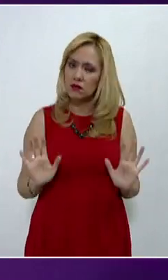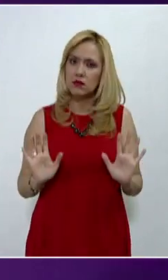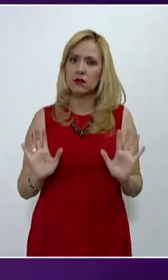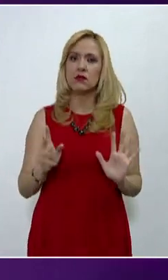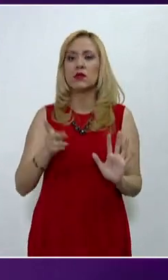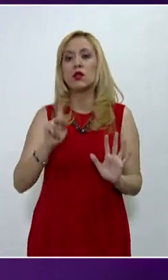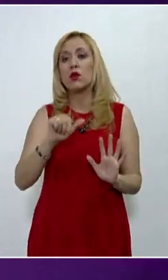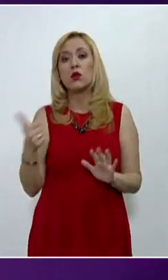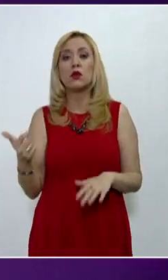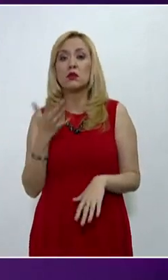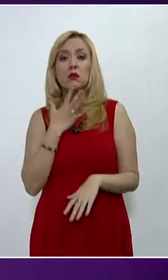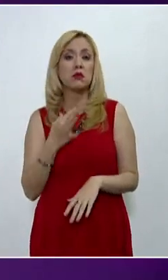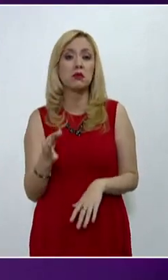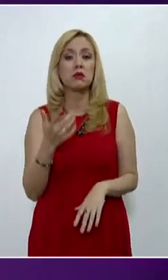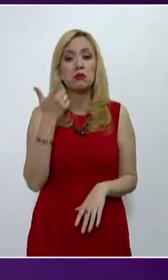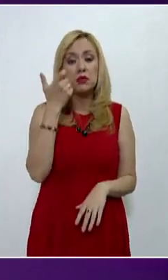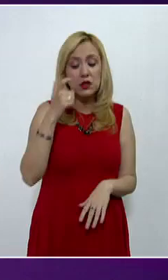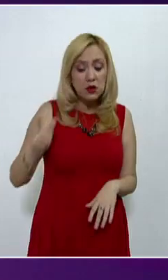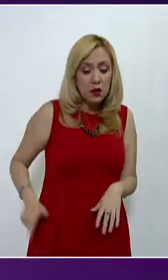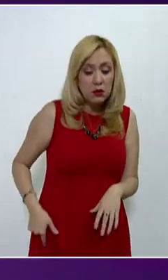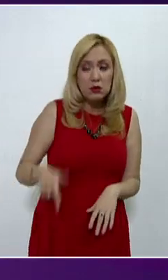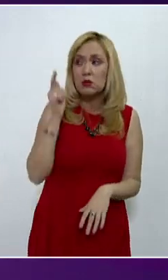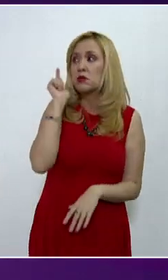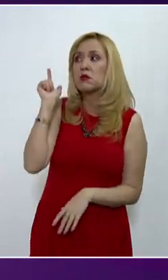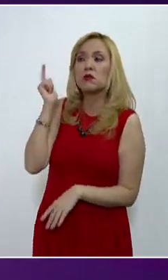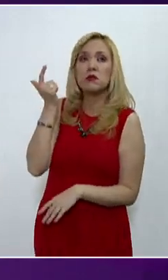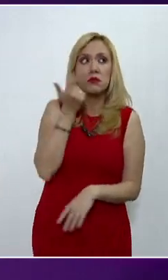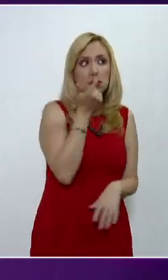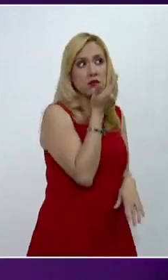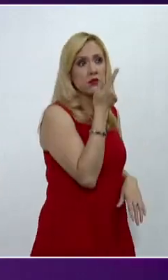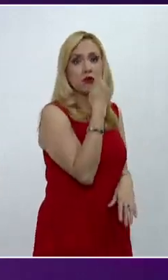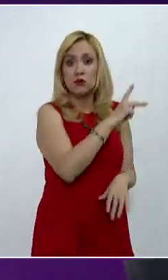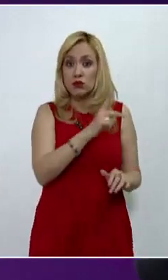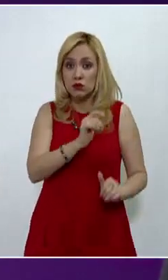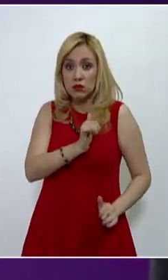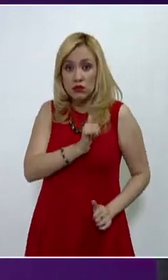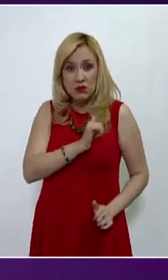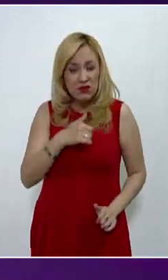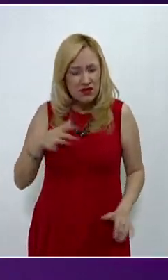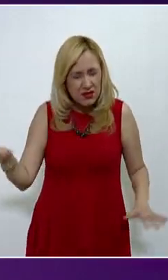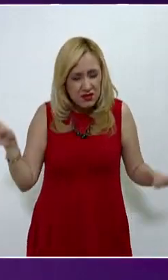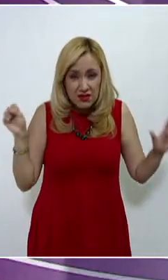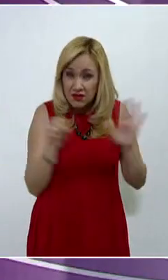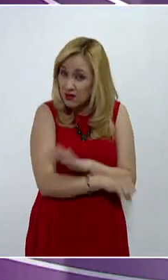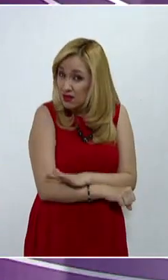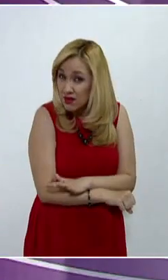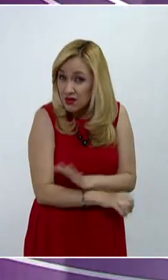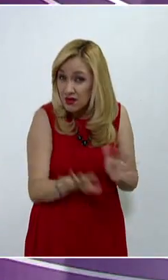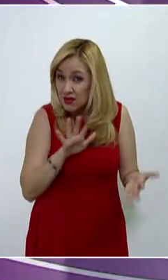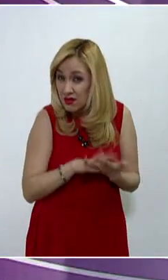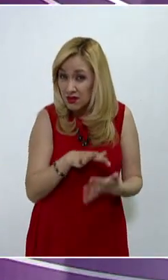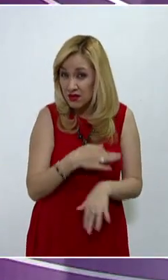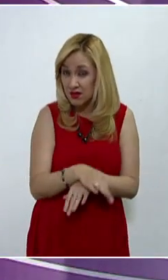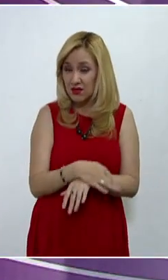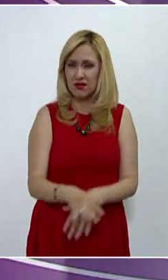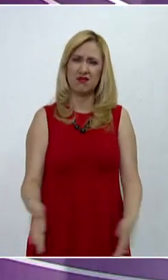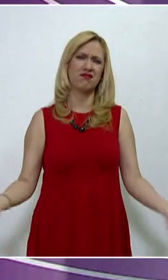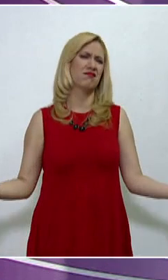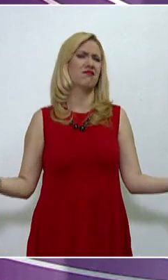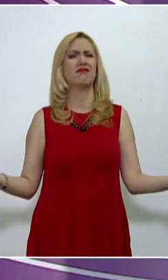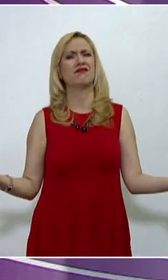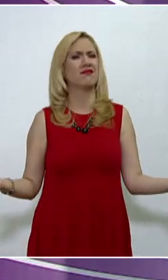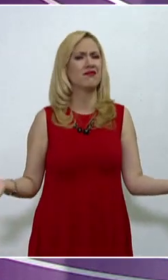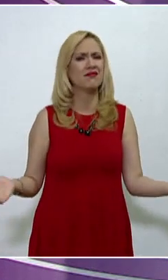son tan prioritarias, como portación de arma, nada más porque es de uso exclusivo del ejército, lo voy a llevar hasta allá, o sea, voy a llevar a la persona hasta la